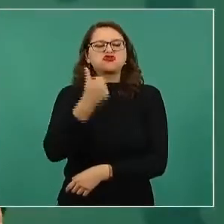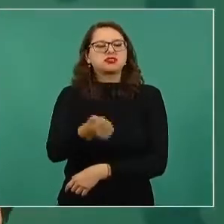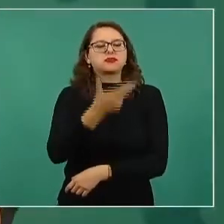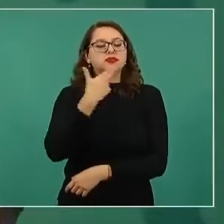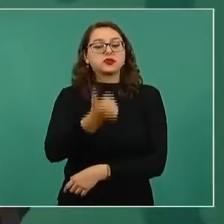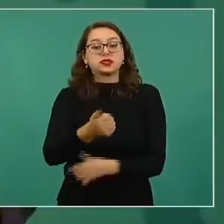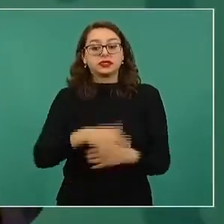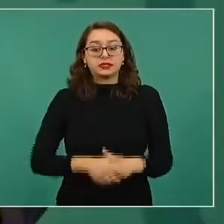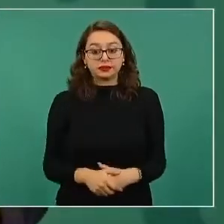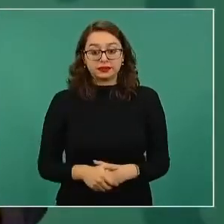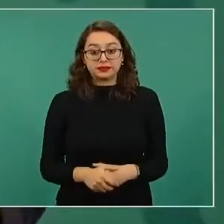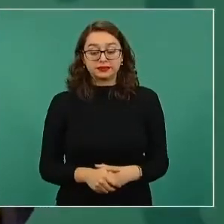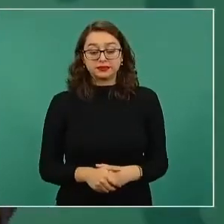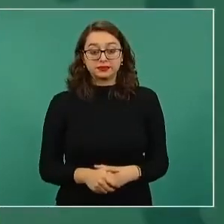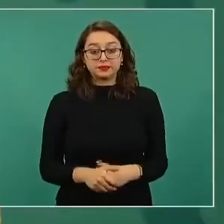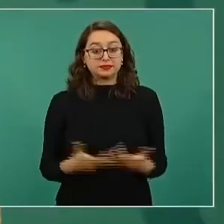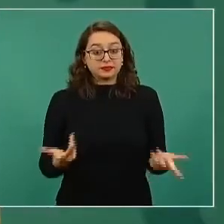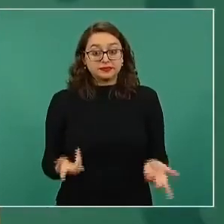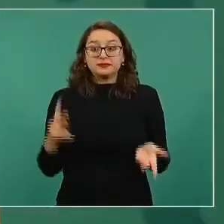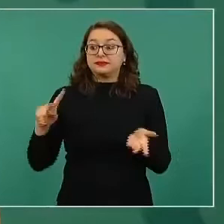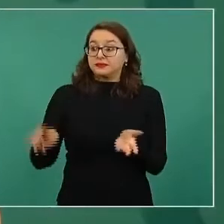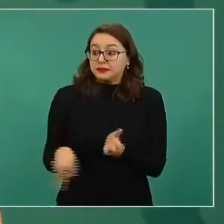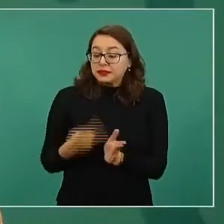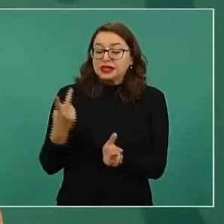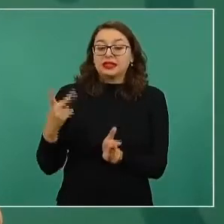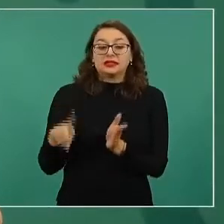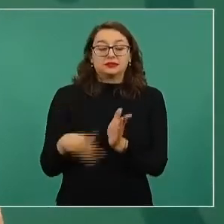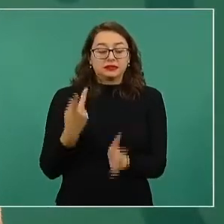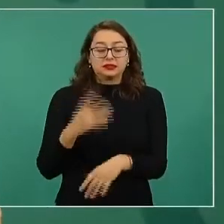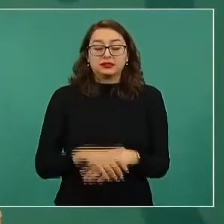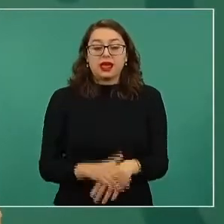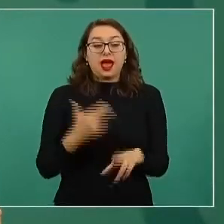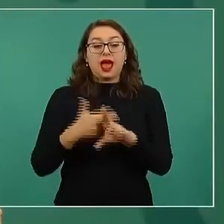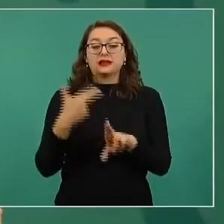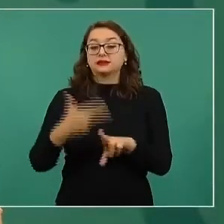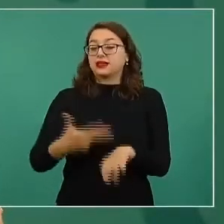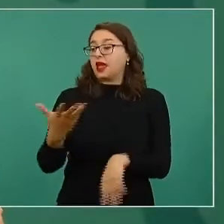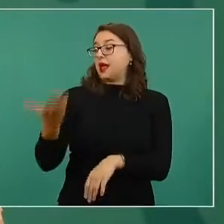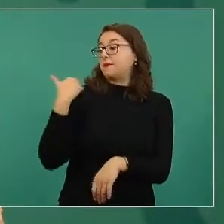Hasta en la última elección del 18,